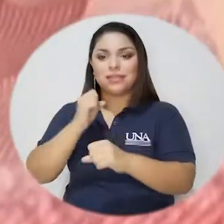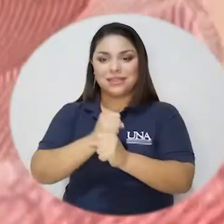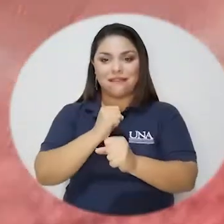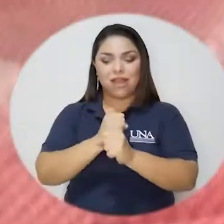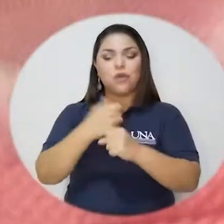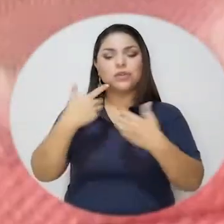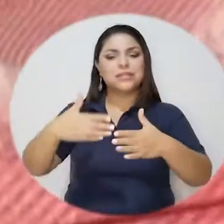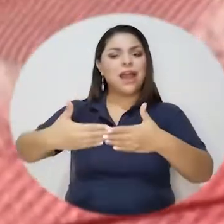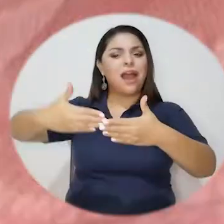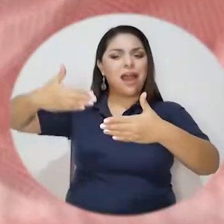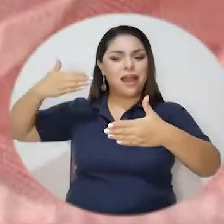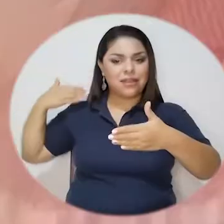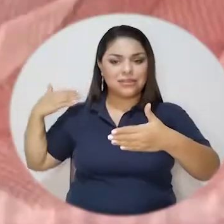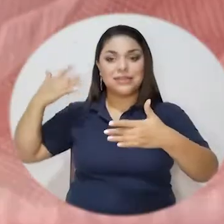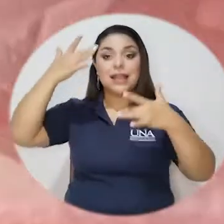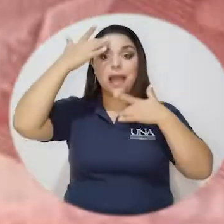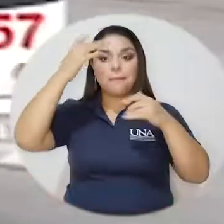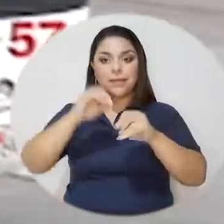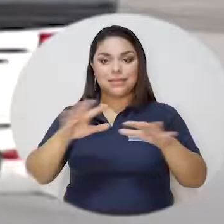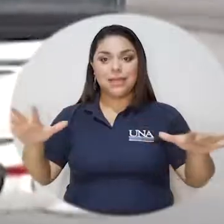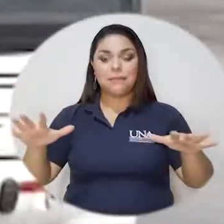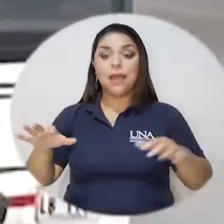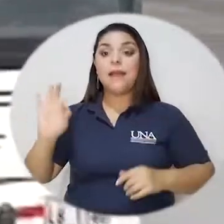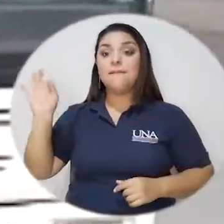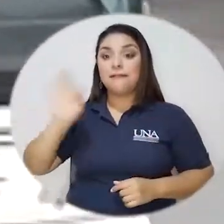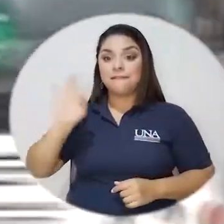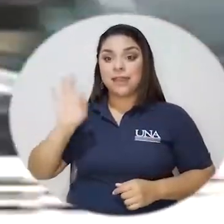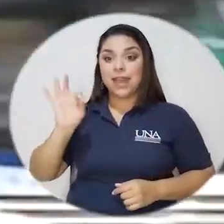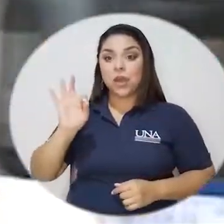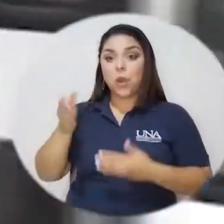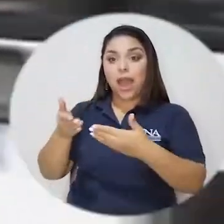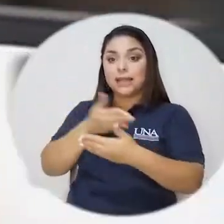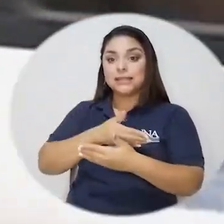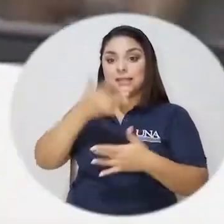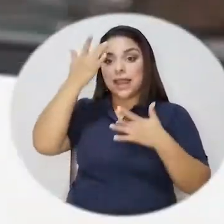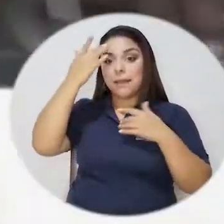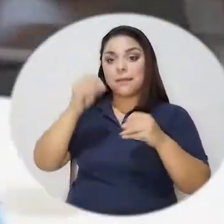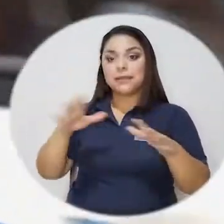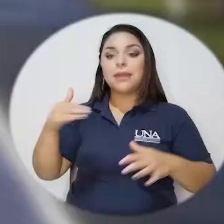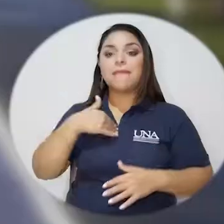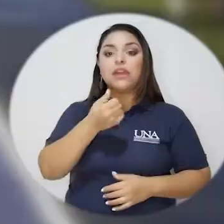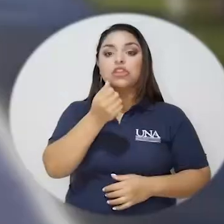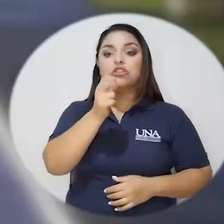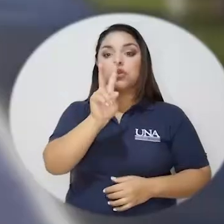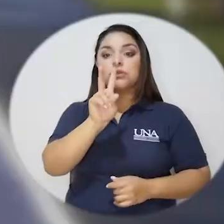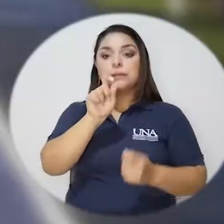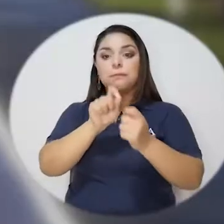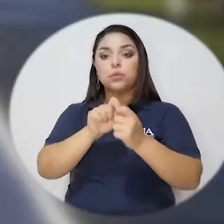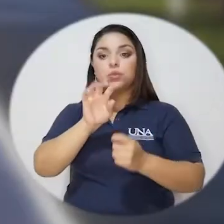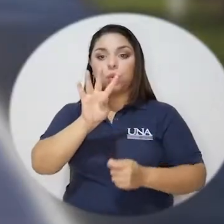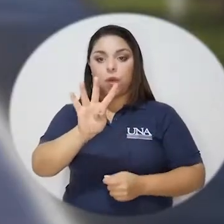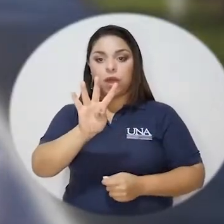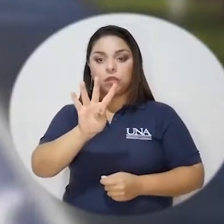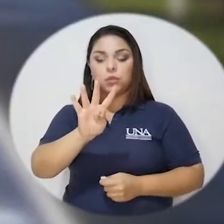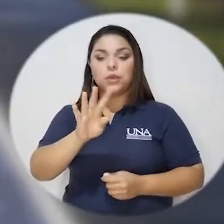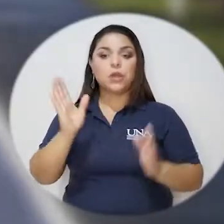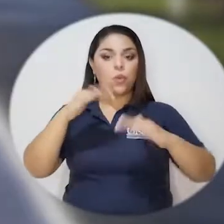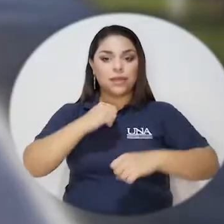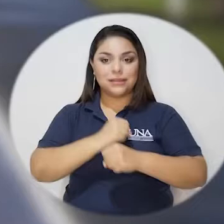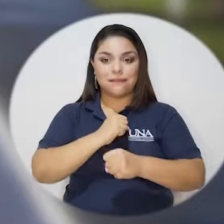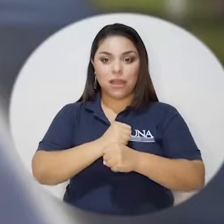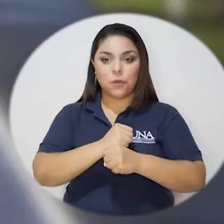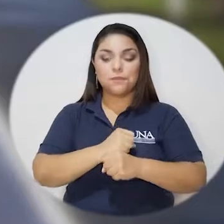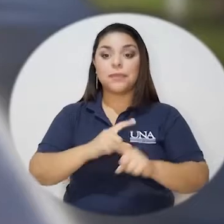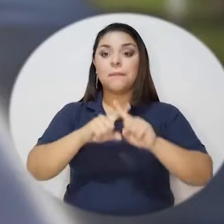de la pandemia, venía de mucho atrás. Antes, claro, Sí. Antes de la pandemia, en febrero, teníamos un 12.4 de desempleo, pero como usted dice,